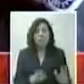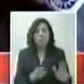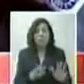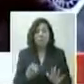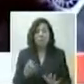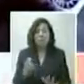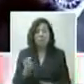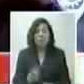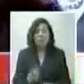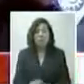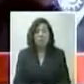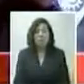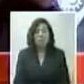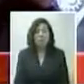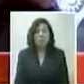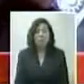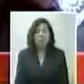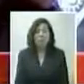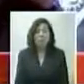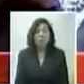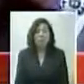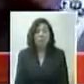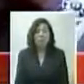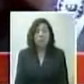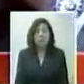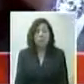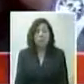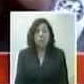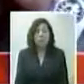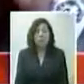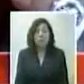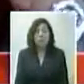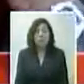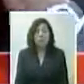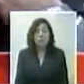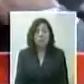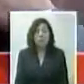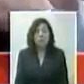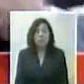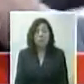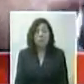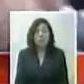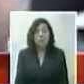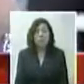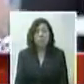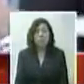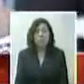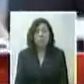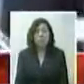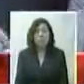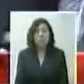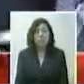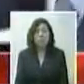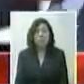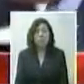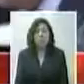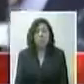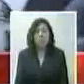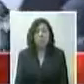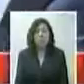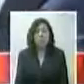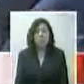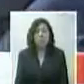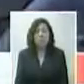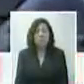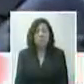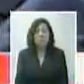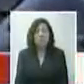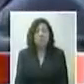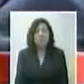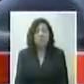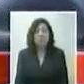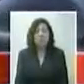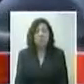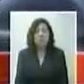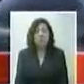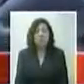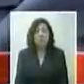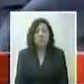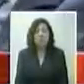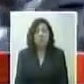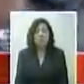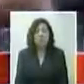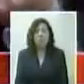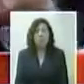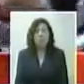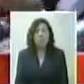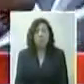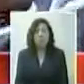7 tiene también no este viene con una galleta mez cor y por eso